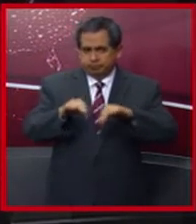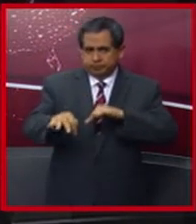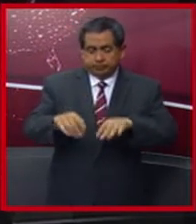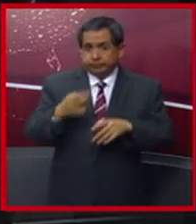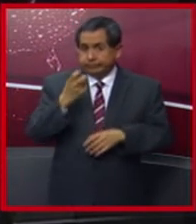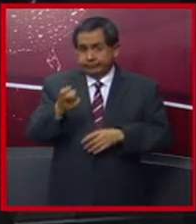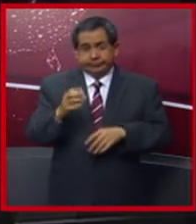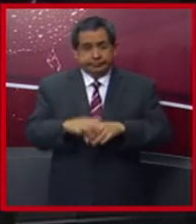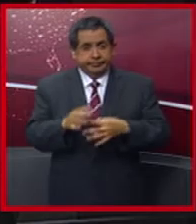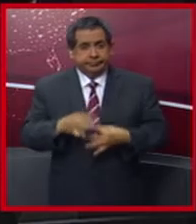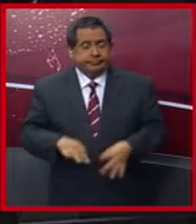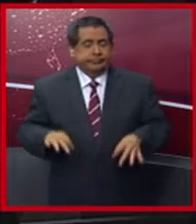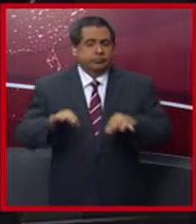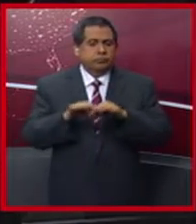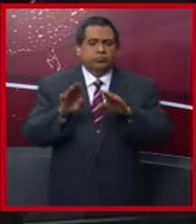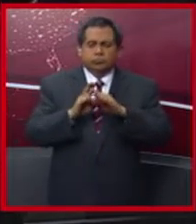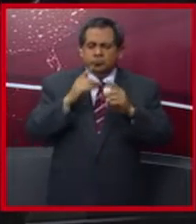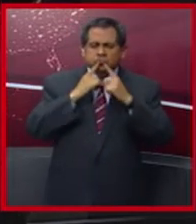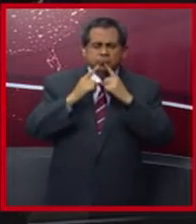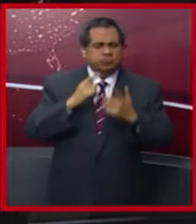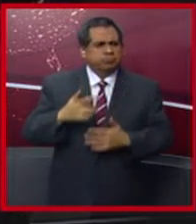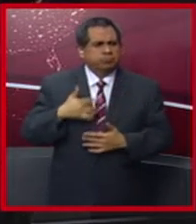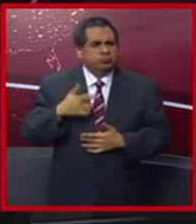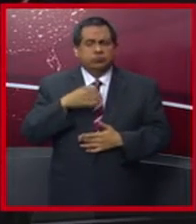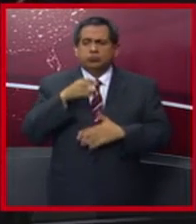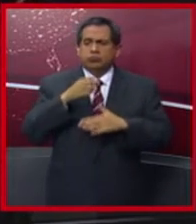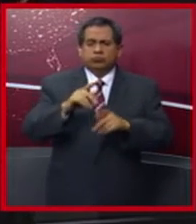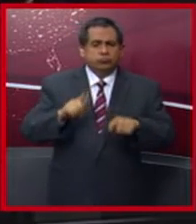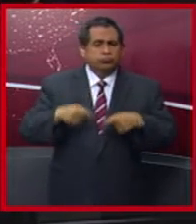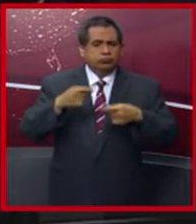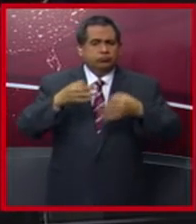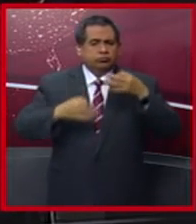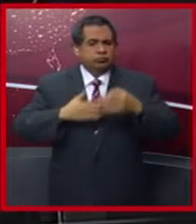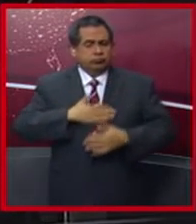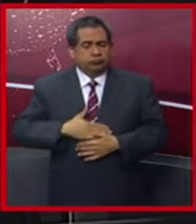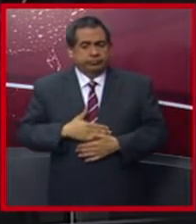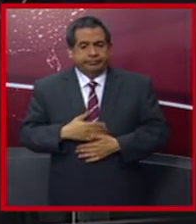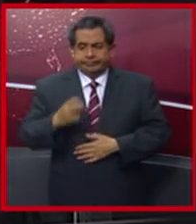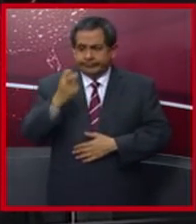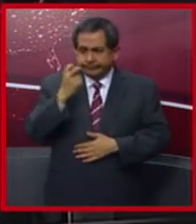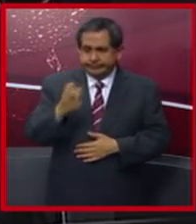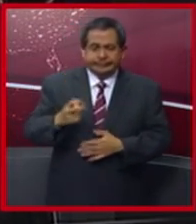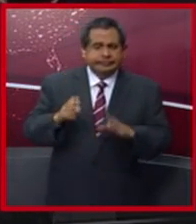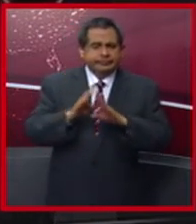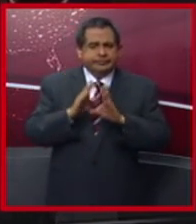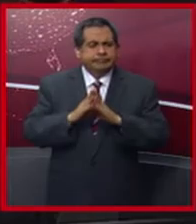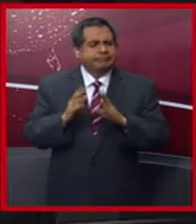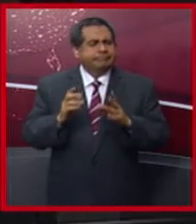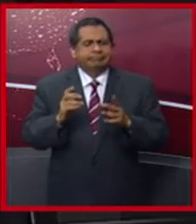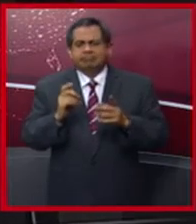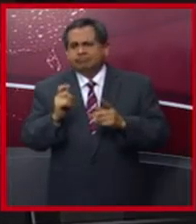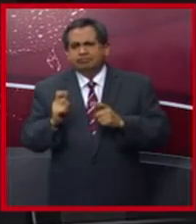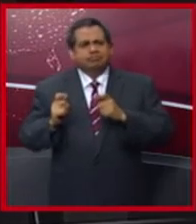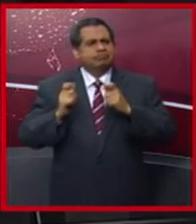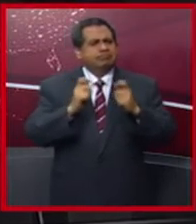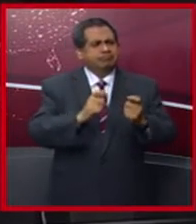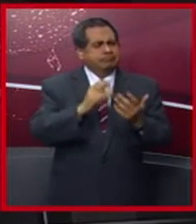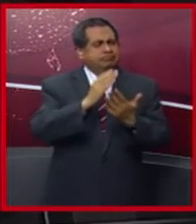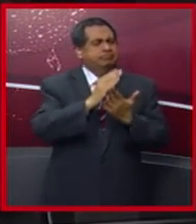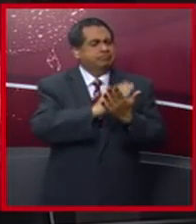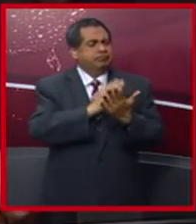viene a dar respuestas a una situación tan sentida como es la impartición de la justicia. El hecho de trasladar la impartición